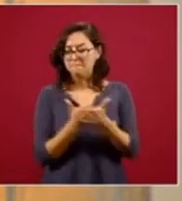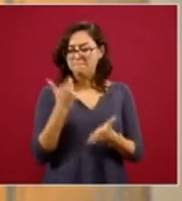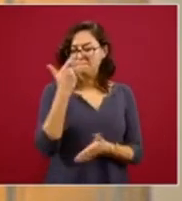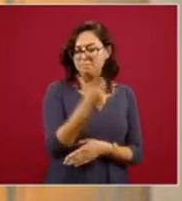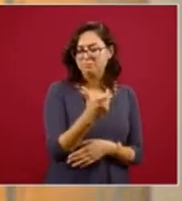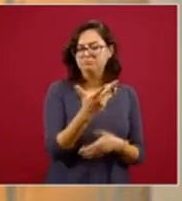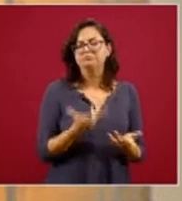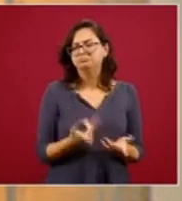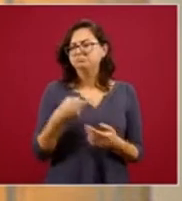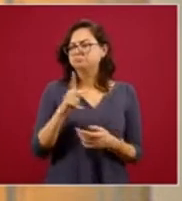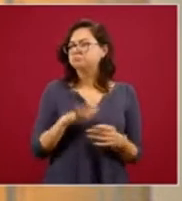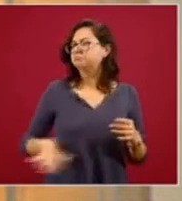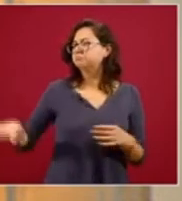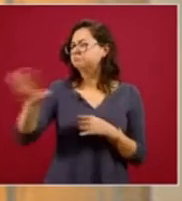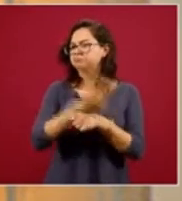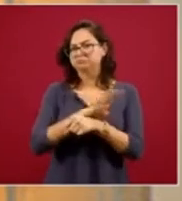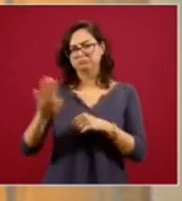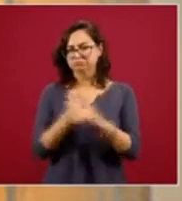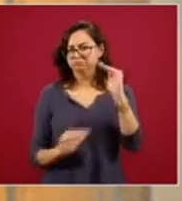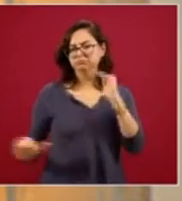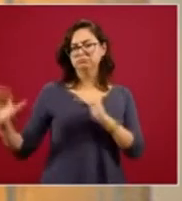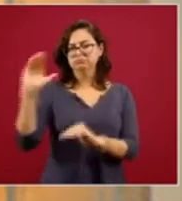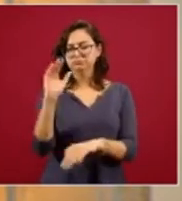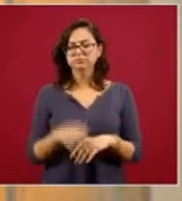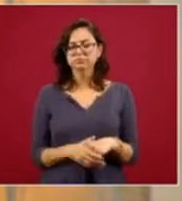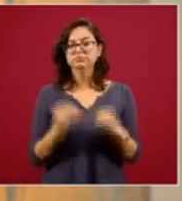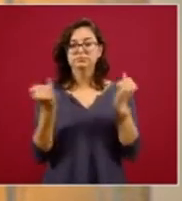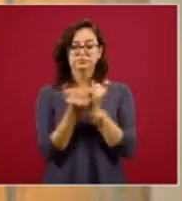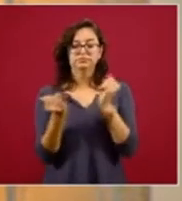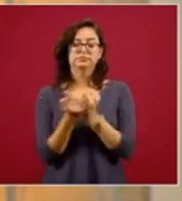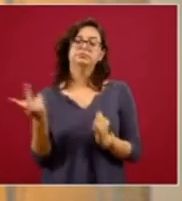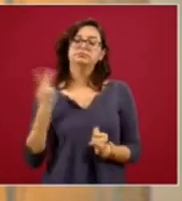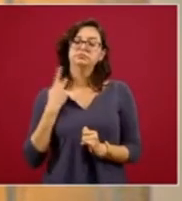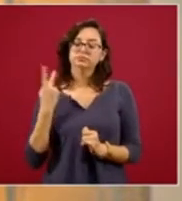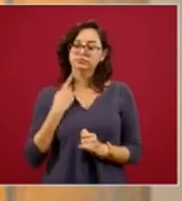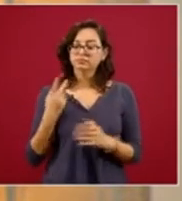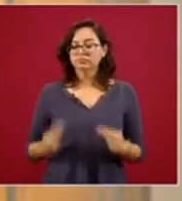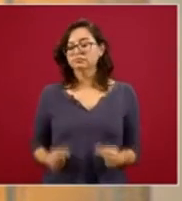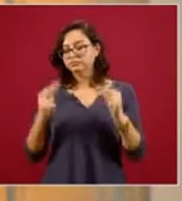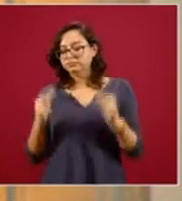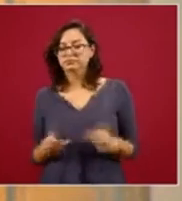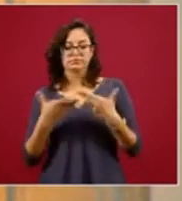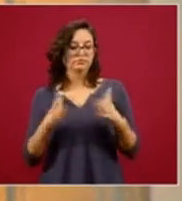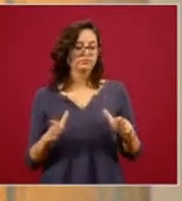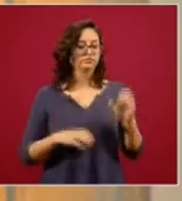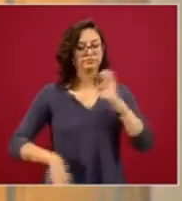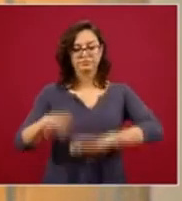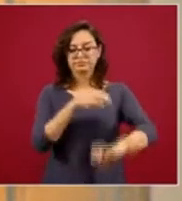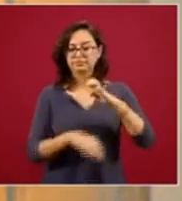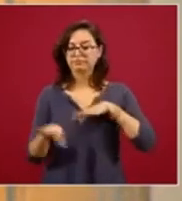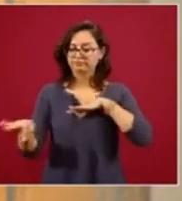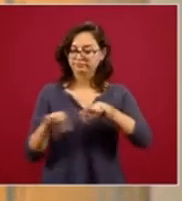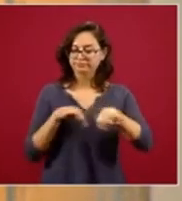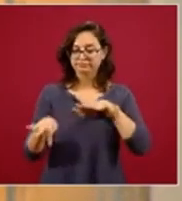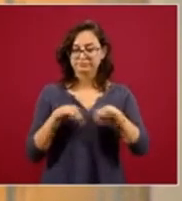máximo beneficio para la sociedad. Cuenta con programas para impulsar políticas que mejoren el ambiente de negocios, la apertura de empresas, la generación de